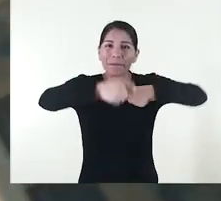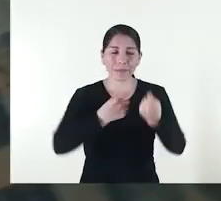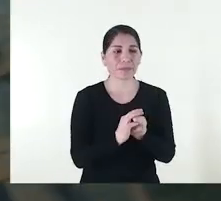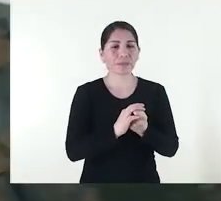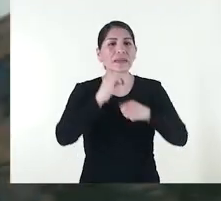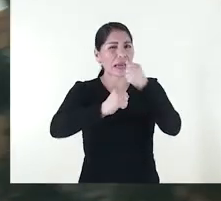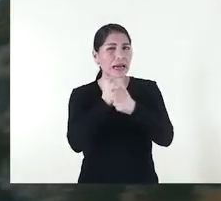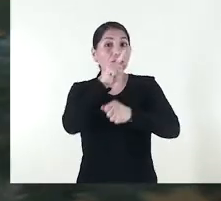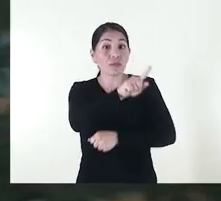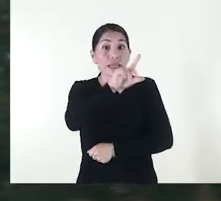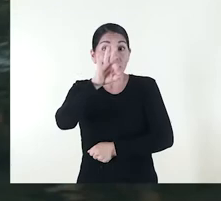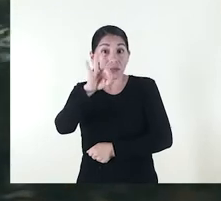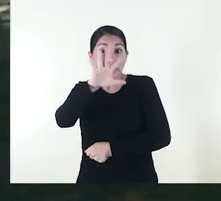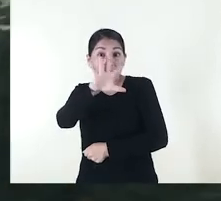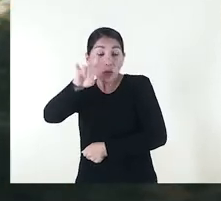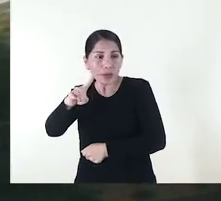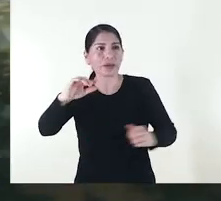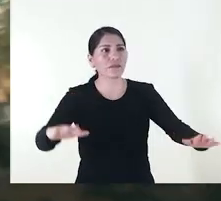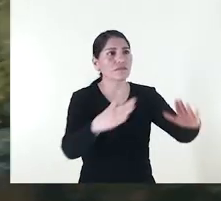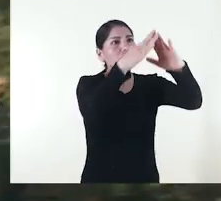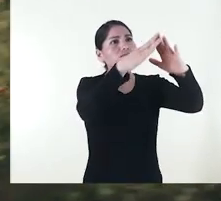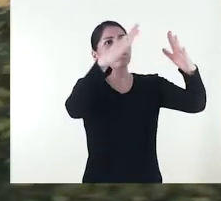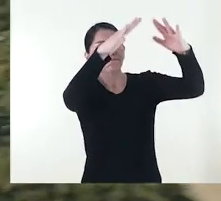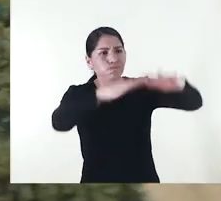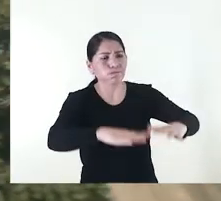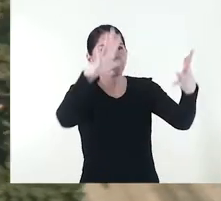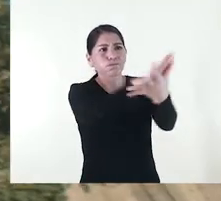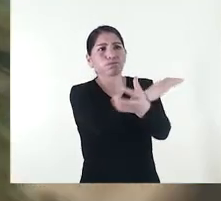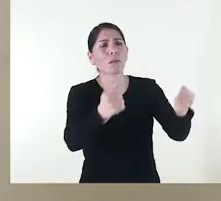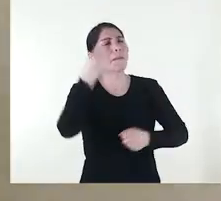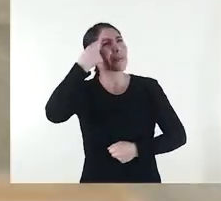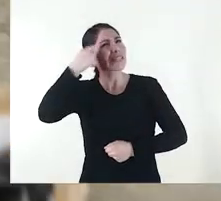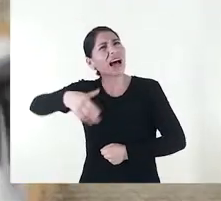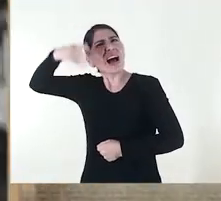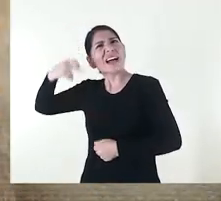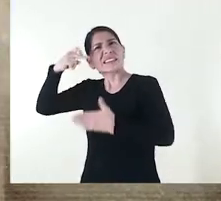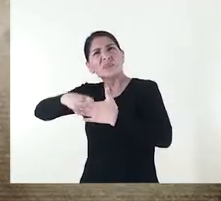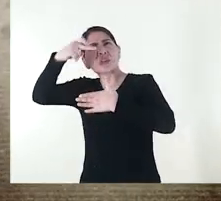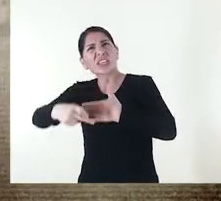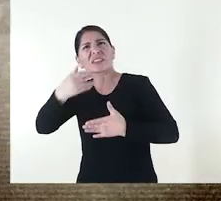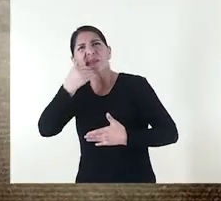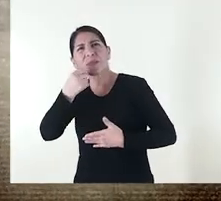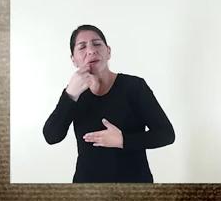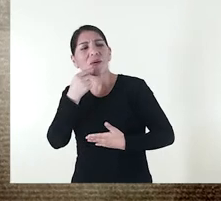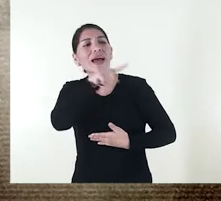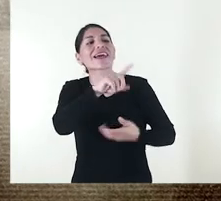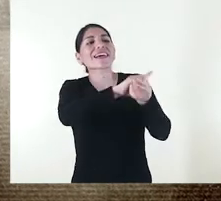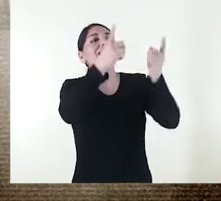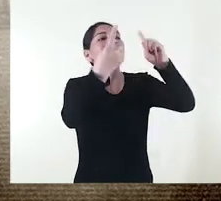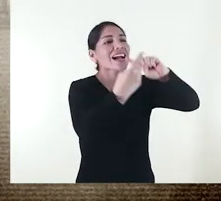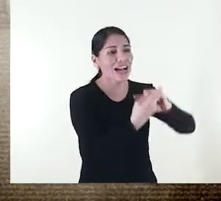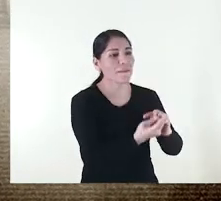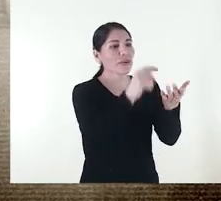En 1951 se demolió la casa para construir una plazuela. Este era un proyecto que venía de algún tiempo atrás y era el de